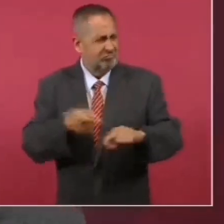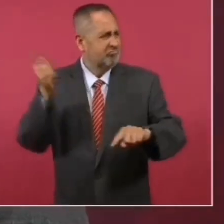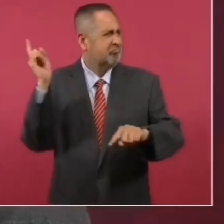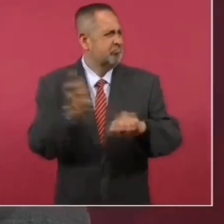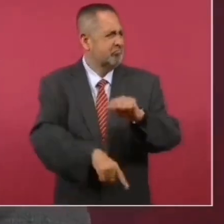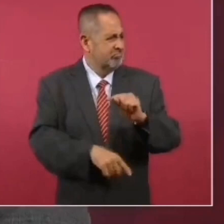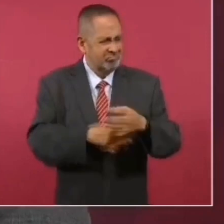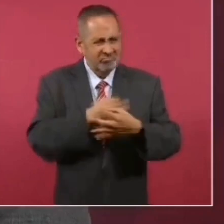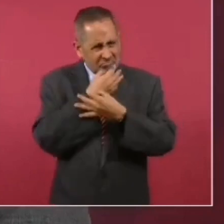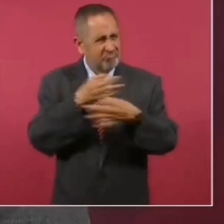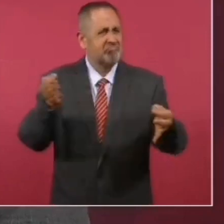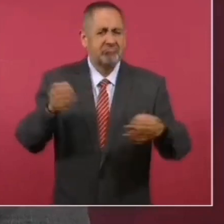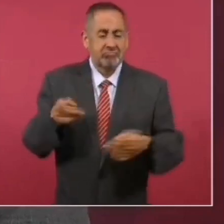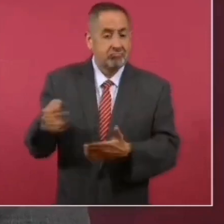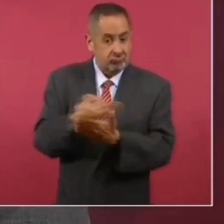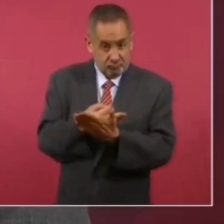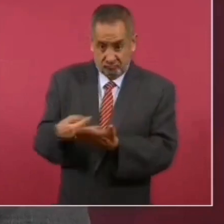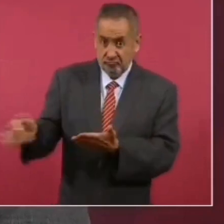esclavitud.